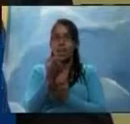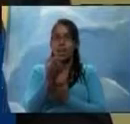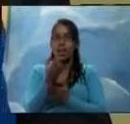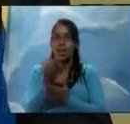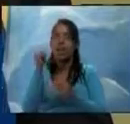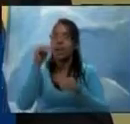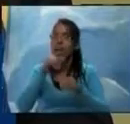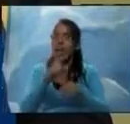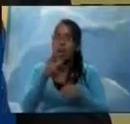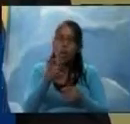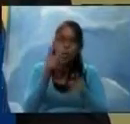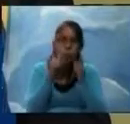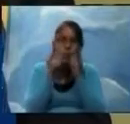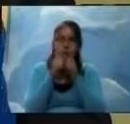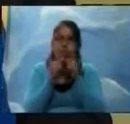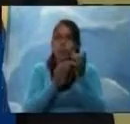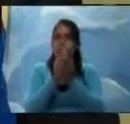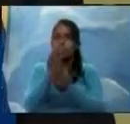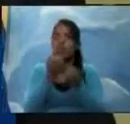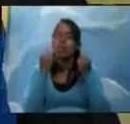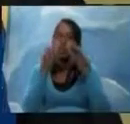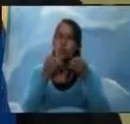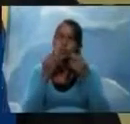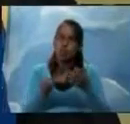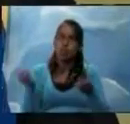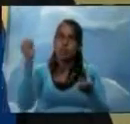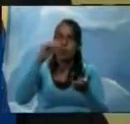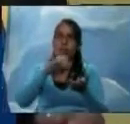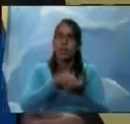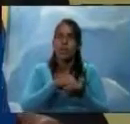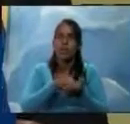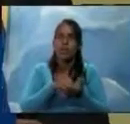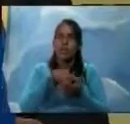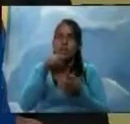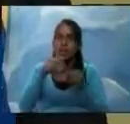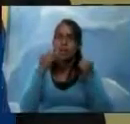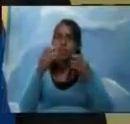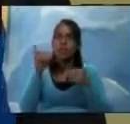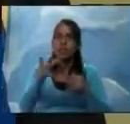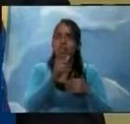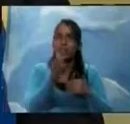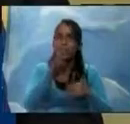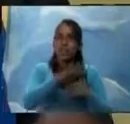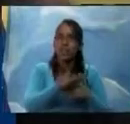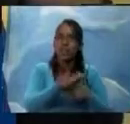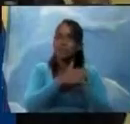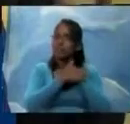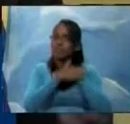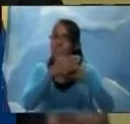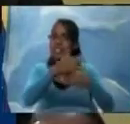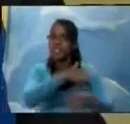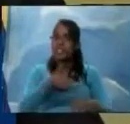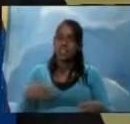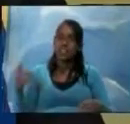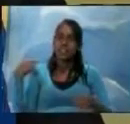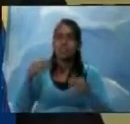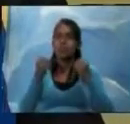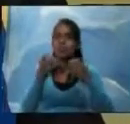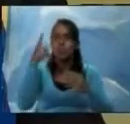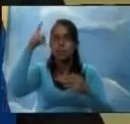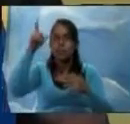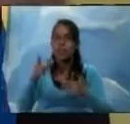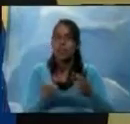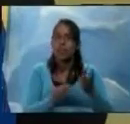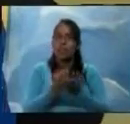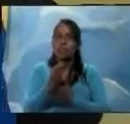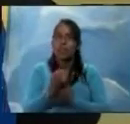En lo poco has sido fiel y en lo mucho te pondré. Y es que hay muchas personas que están aspirando a tener mucho para ser fiel. Y